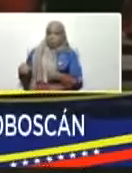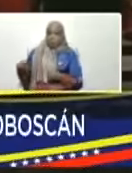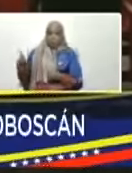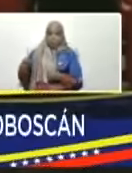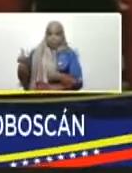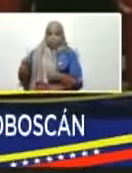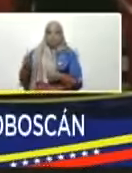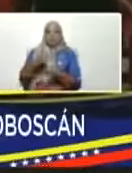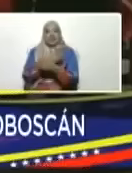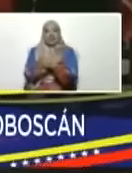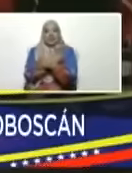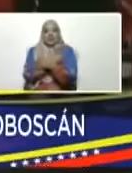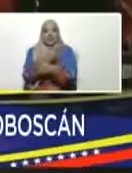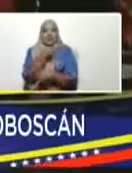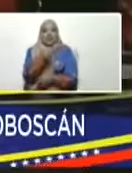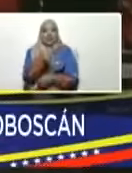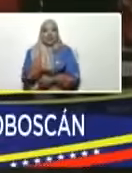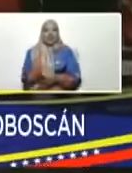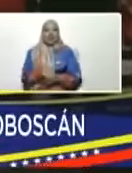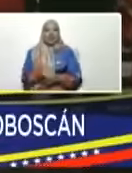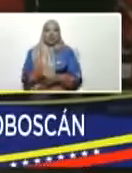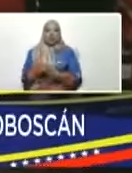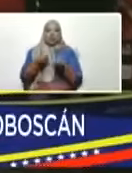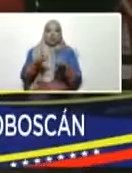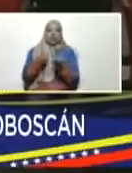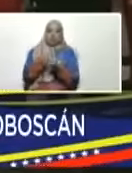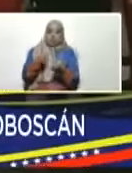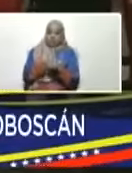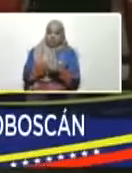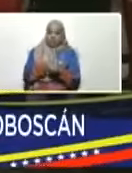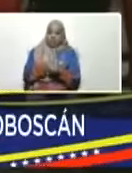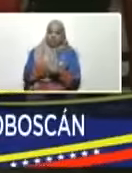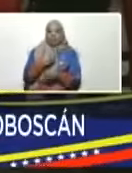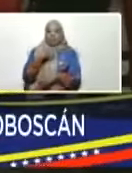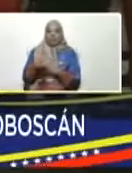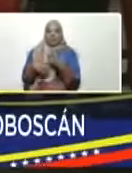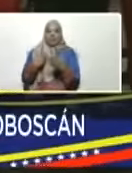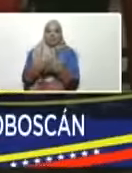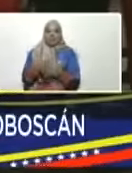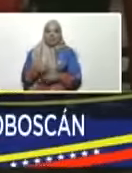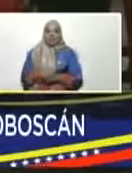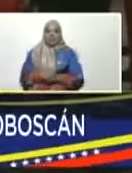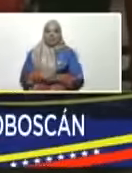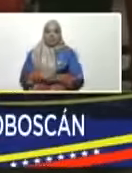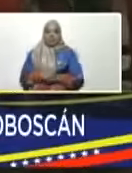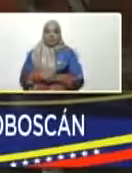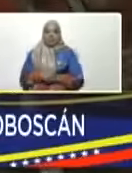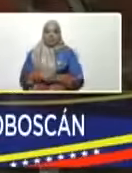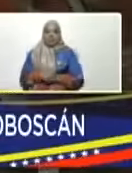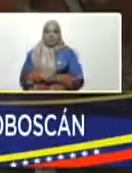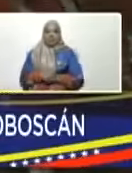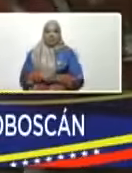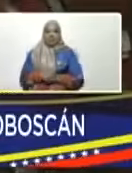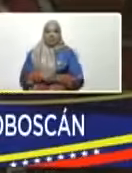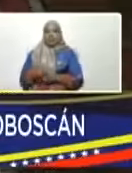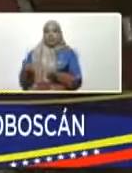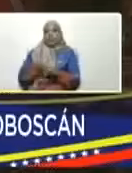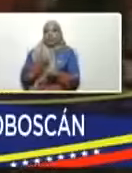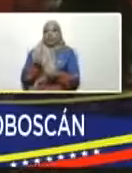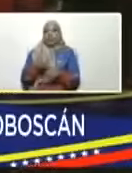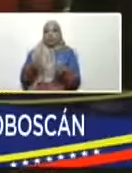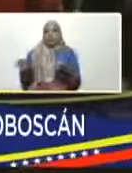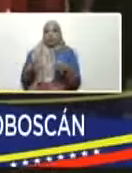Los felicito a todos, pues. Bueno, sigo mi peregrinación. Nos pedimos entonces como usted siempre dice. Nos vamos. Trabajo en equipo. Vamos a